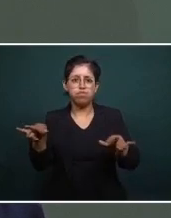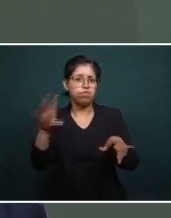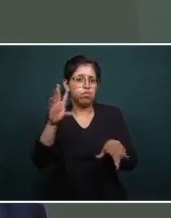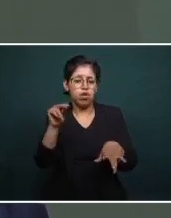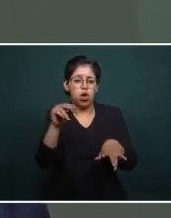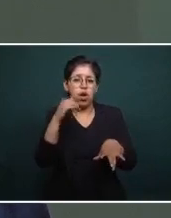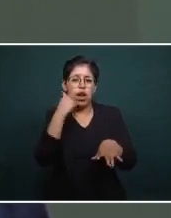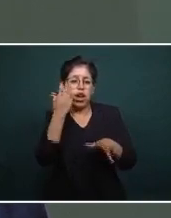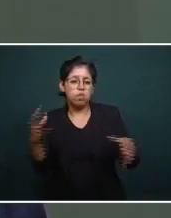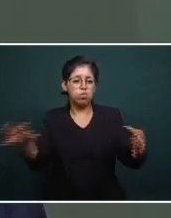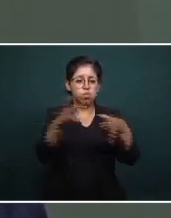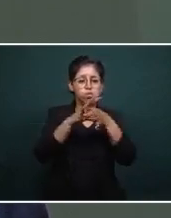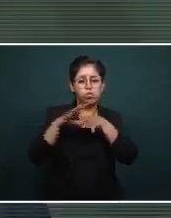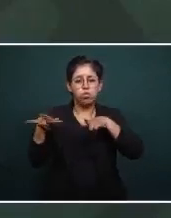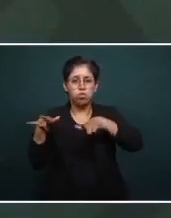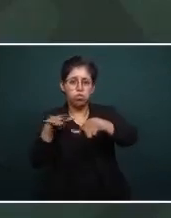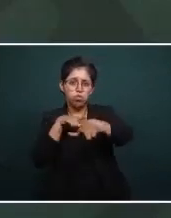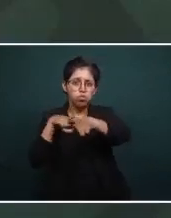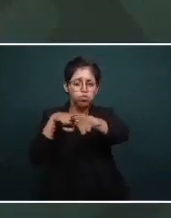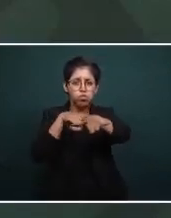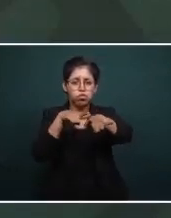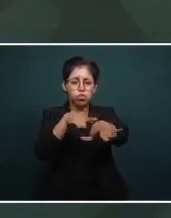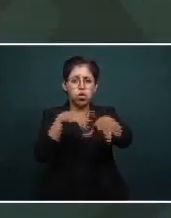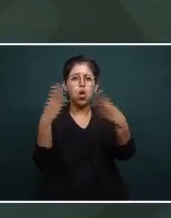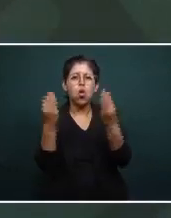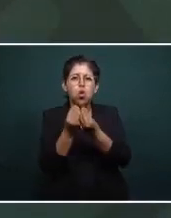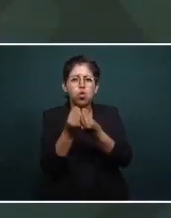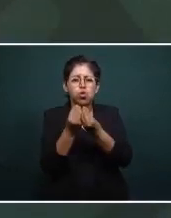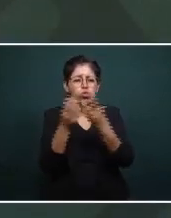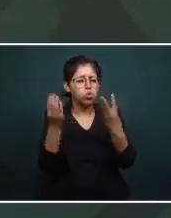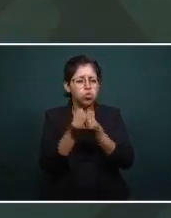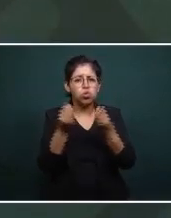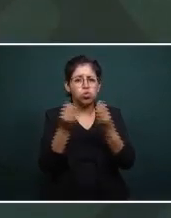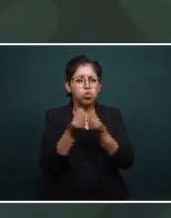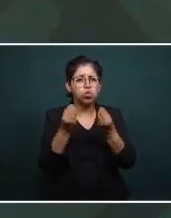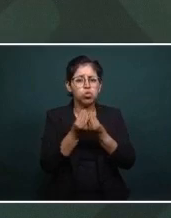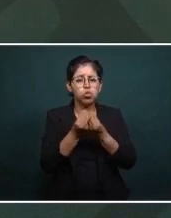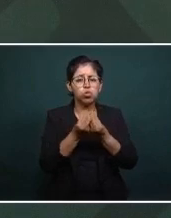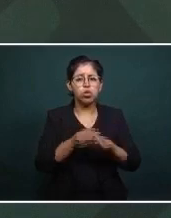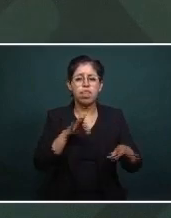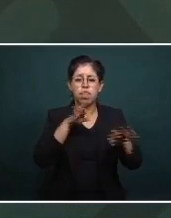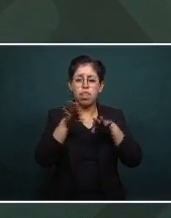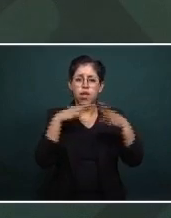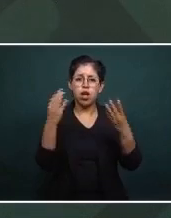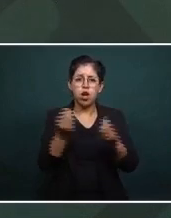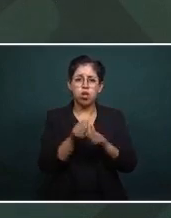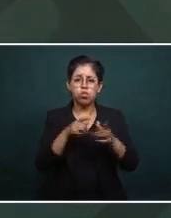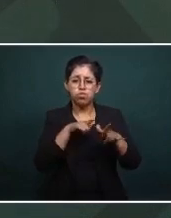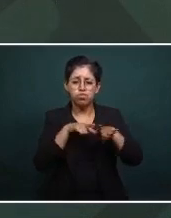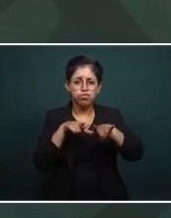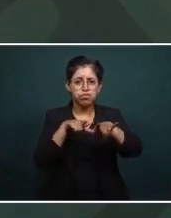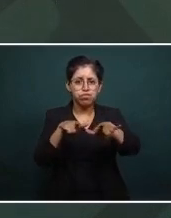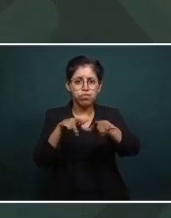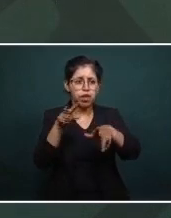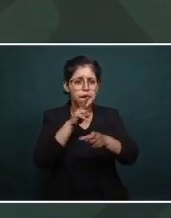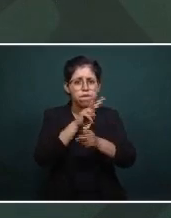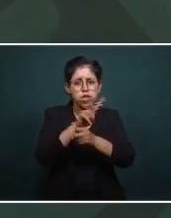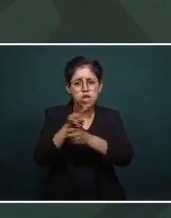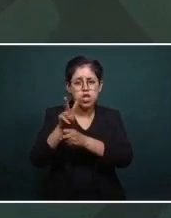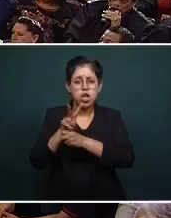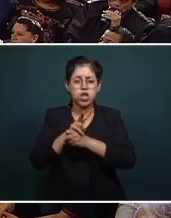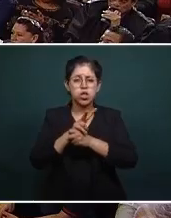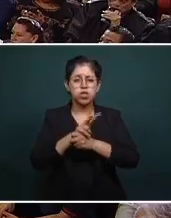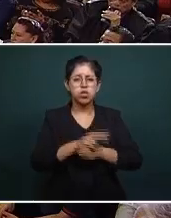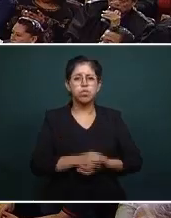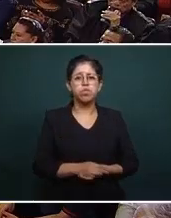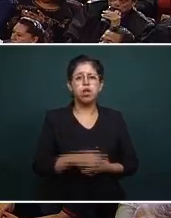Lo que queremos es que toda la acción recaiga en las operaciones de la Guardia